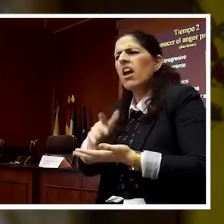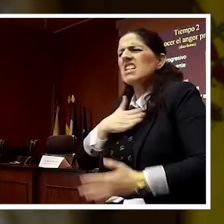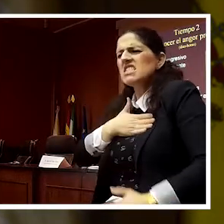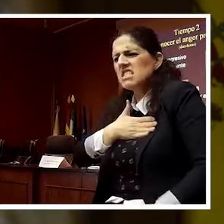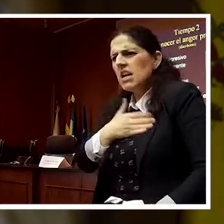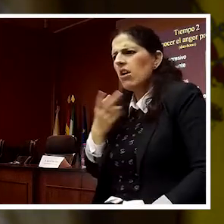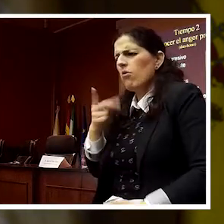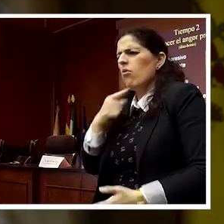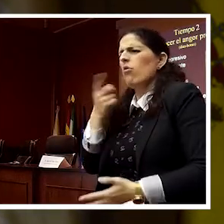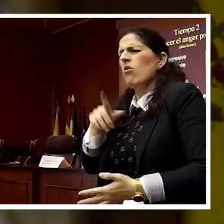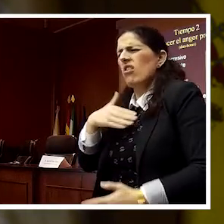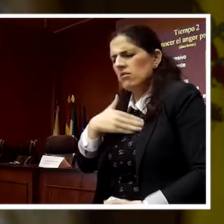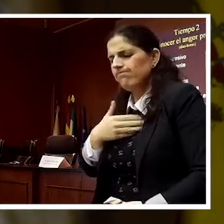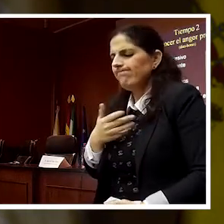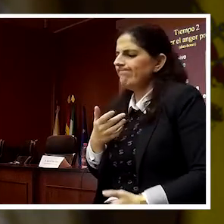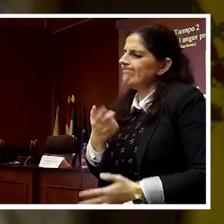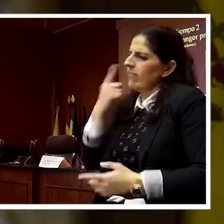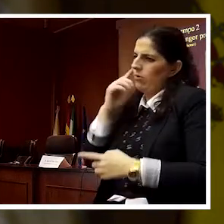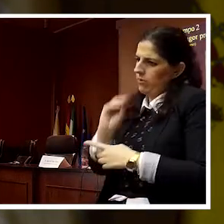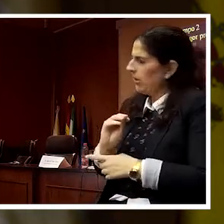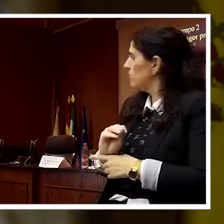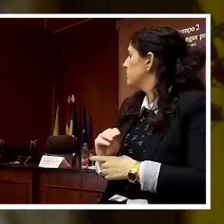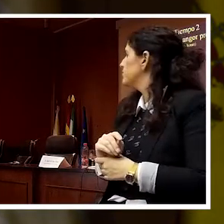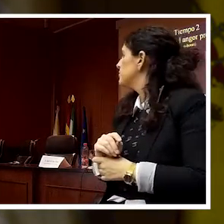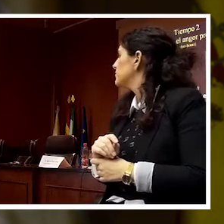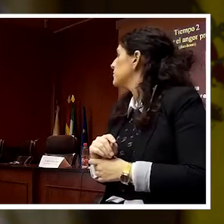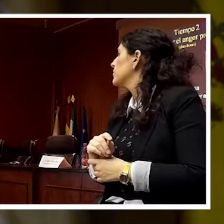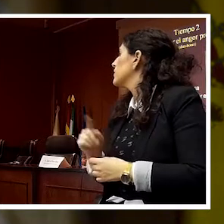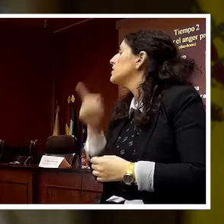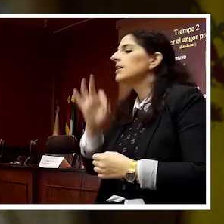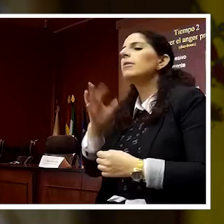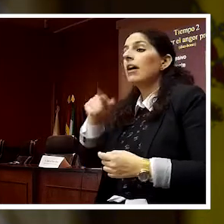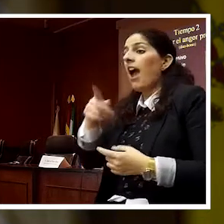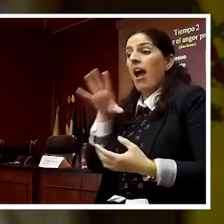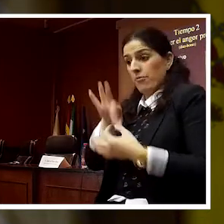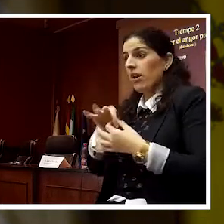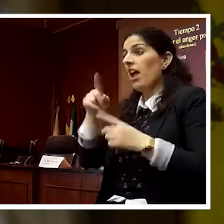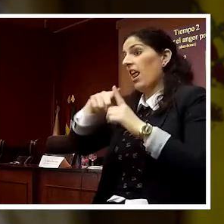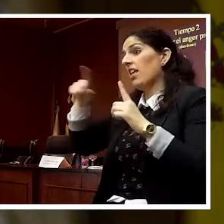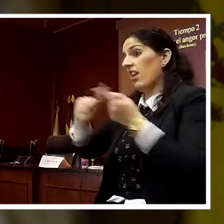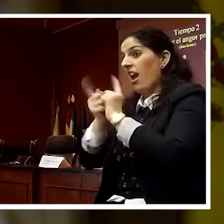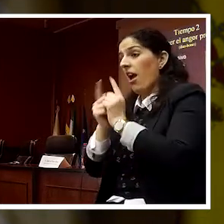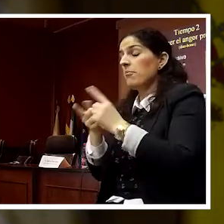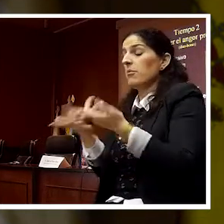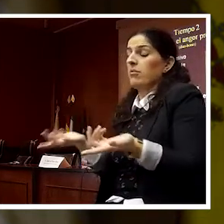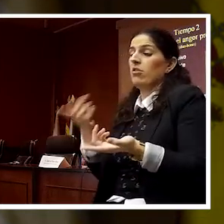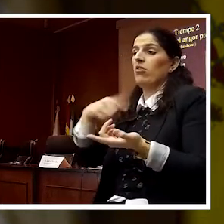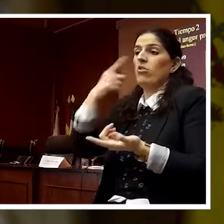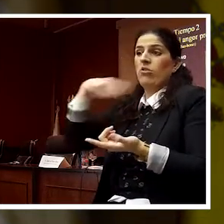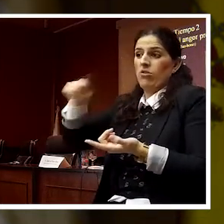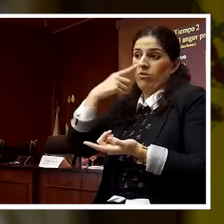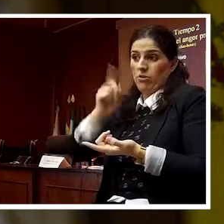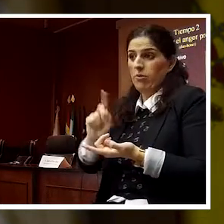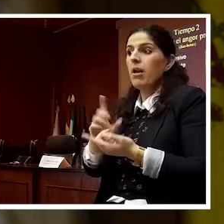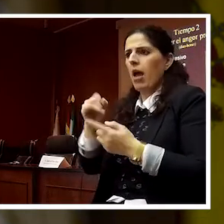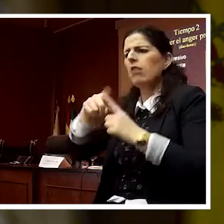de inestabilidad, ¿no? Esto, en general, siempre se acompaña de cambios eléctricos, incluso de elevación de troponina, por